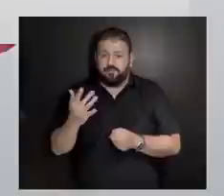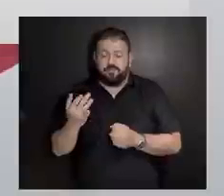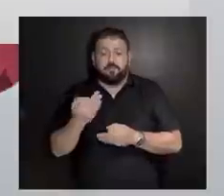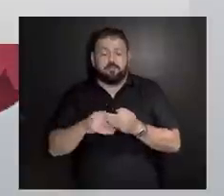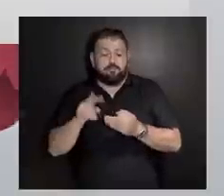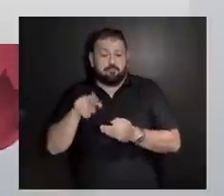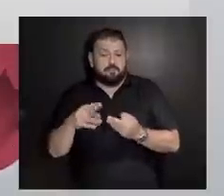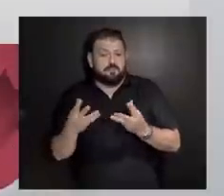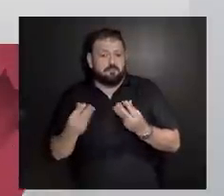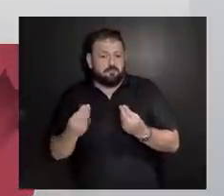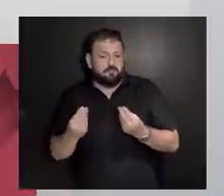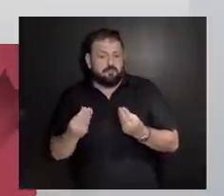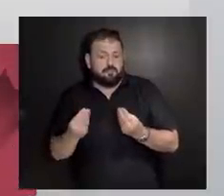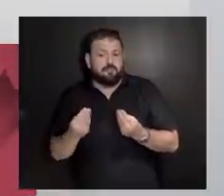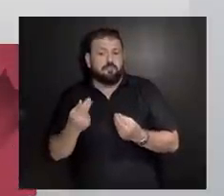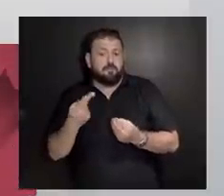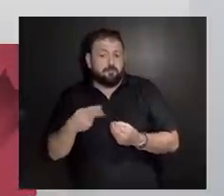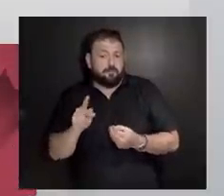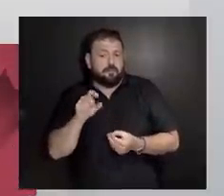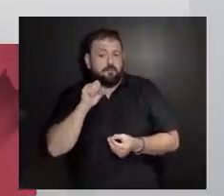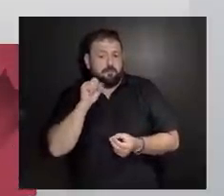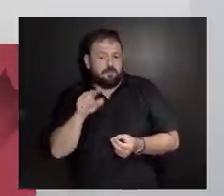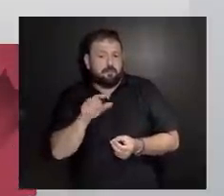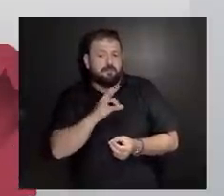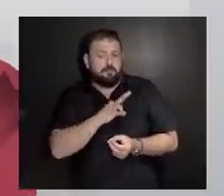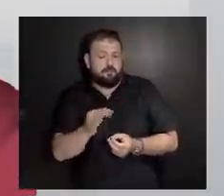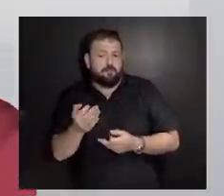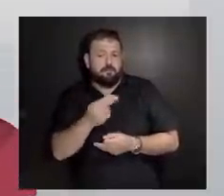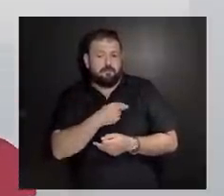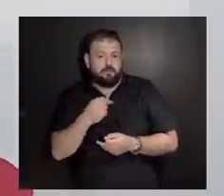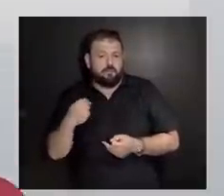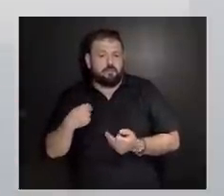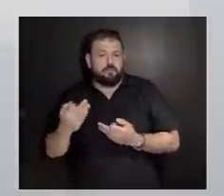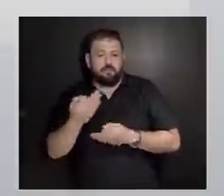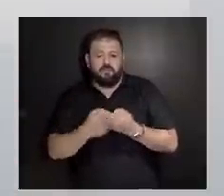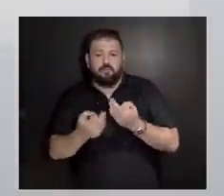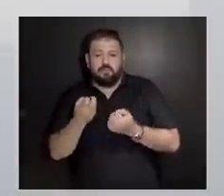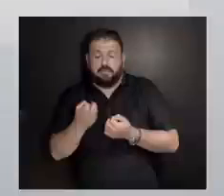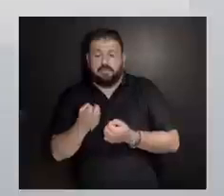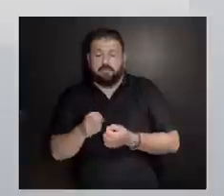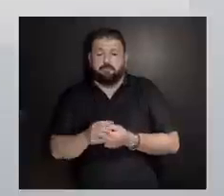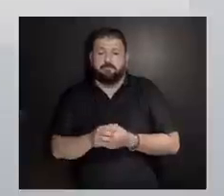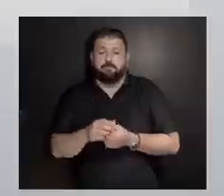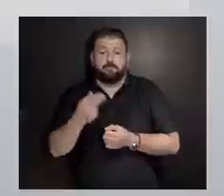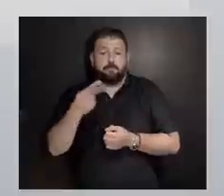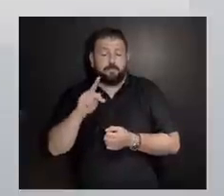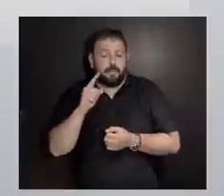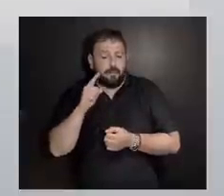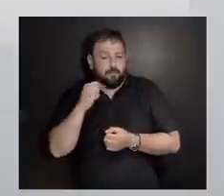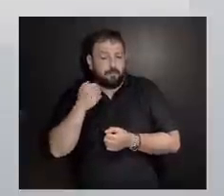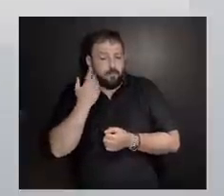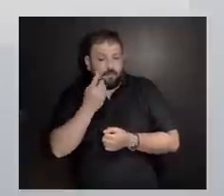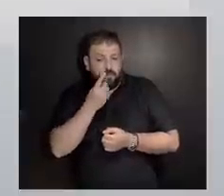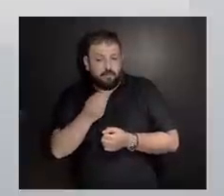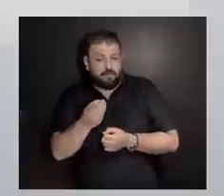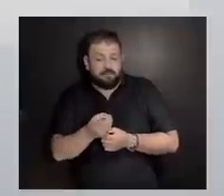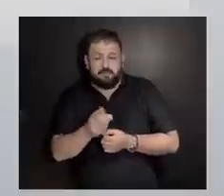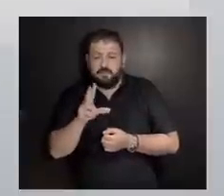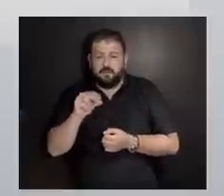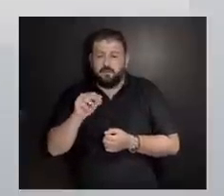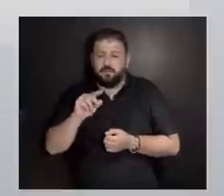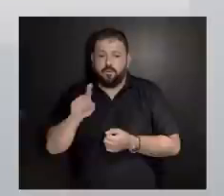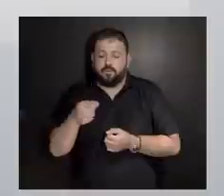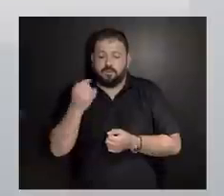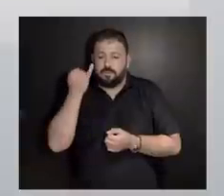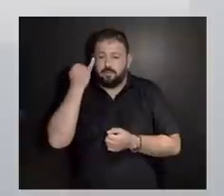miligramos es muchísimo. Entonces eso también lo podemos considerar como una hipoglucemia. Ojo aquí porque no es que, o sea,